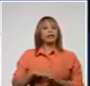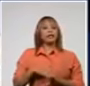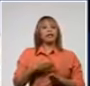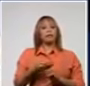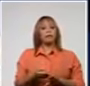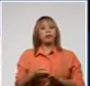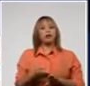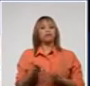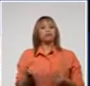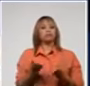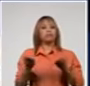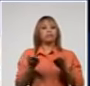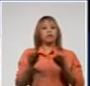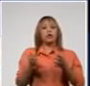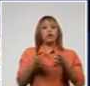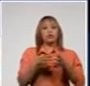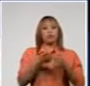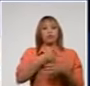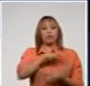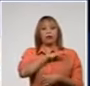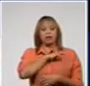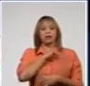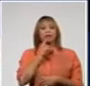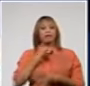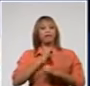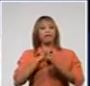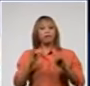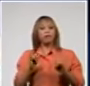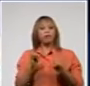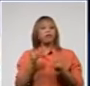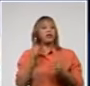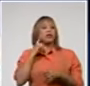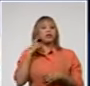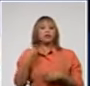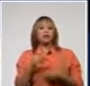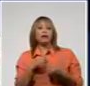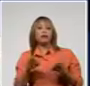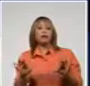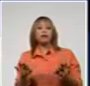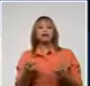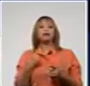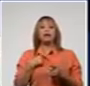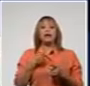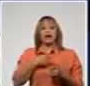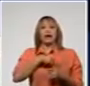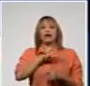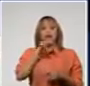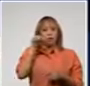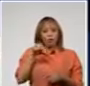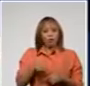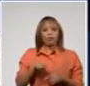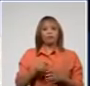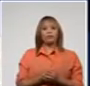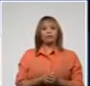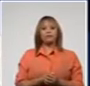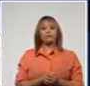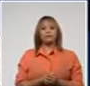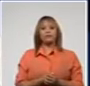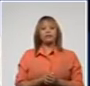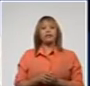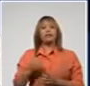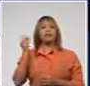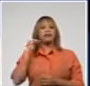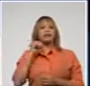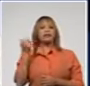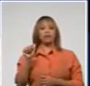un grupo de los que ayer se habían informado sin fuente de infección, realmente en el día de hoy, teniendo en cuenta estos